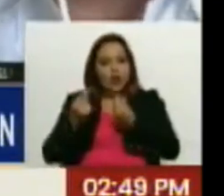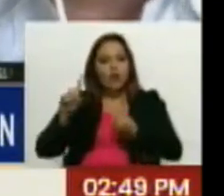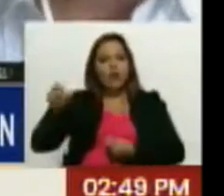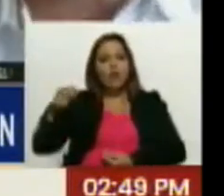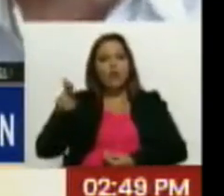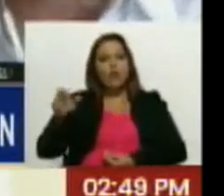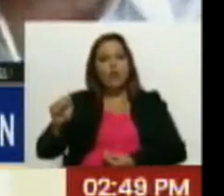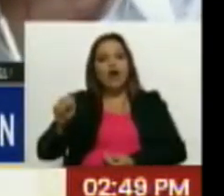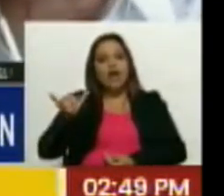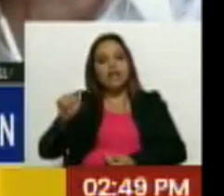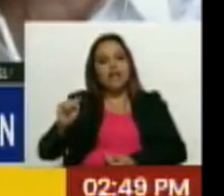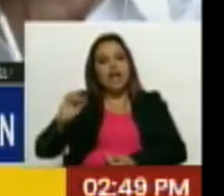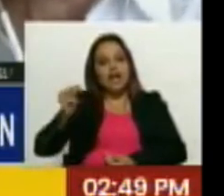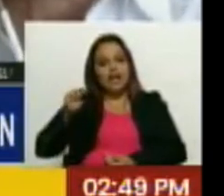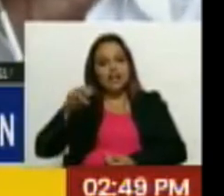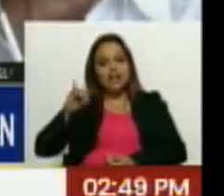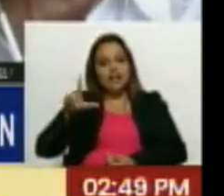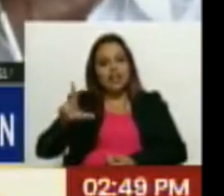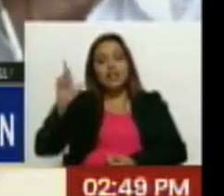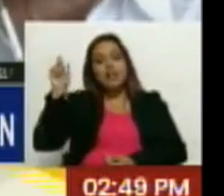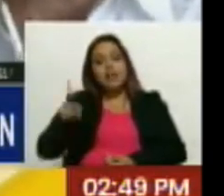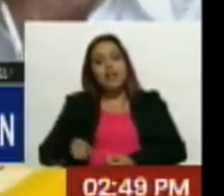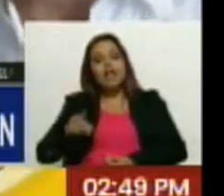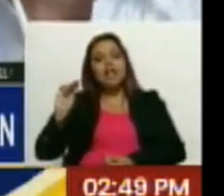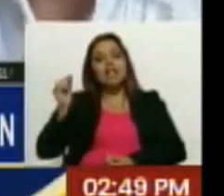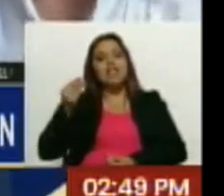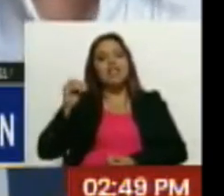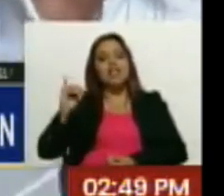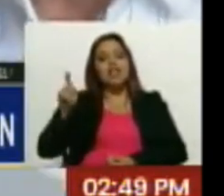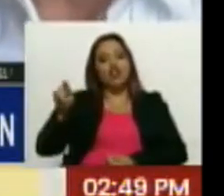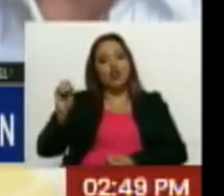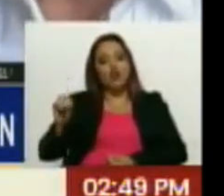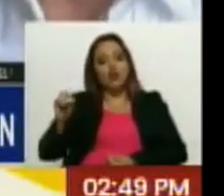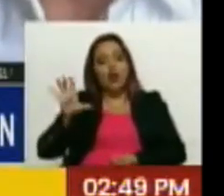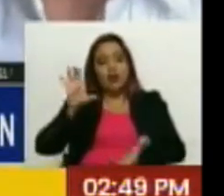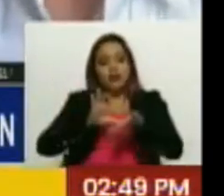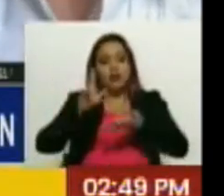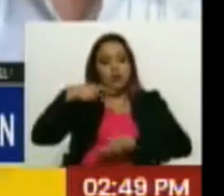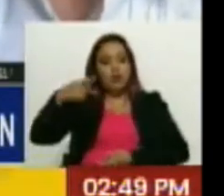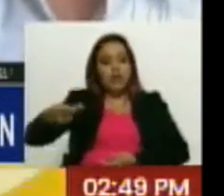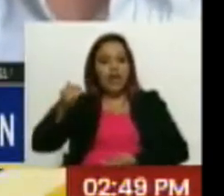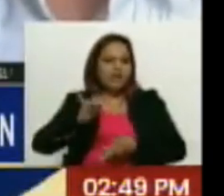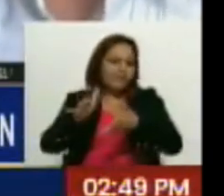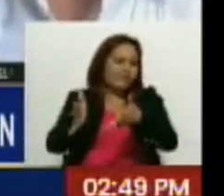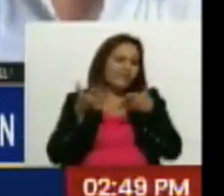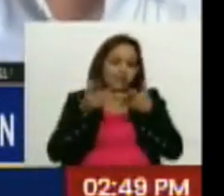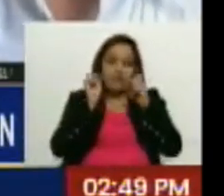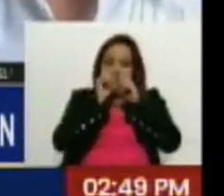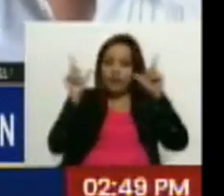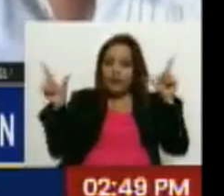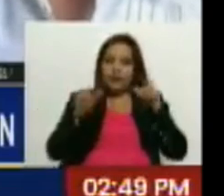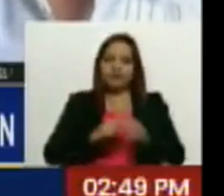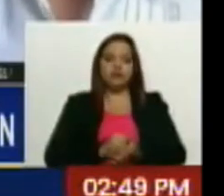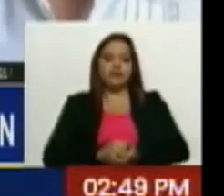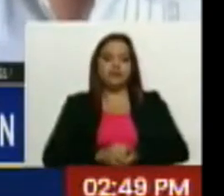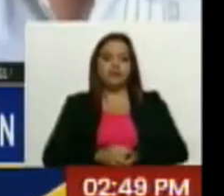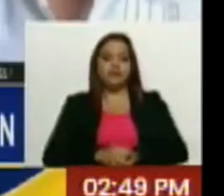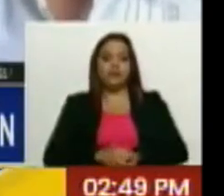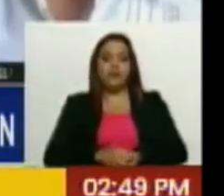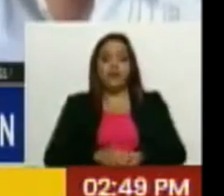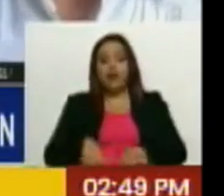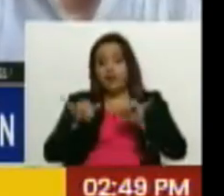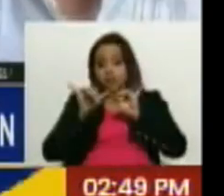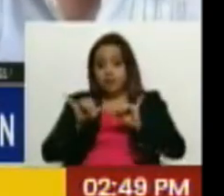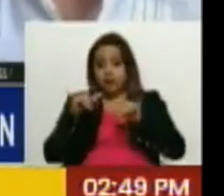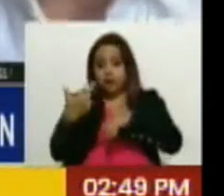y en Quito, pues, como la capital política, y hemos tenido un triunfo impresionante. Por tanto,